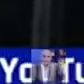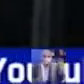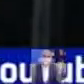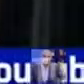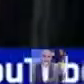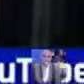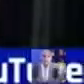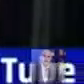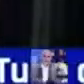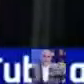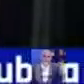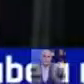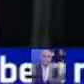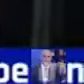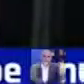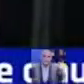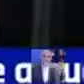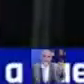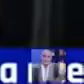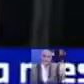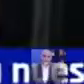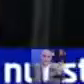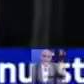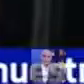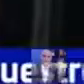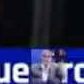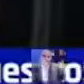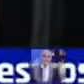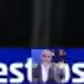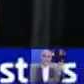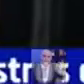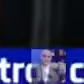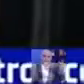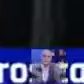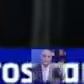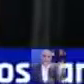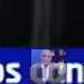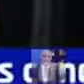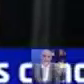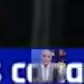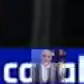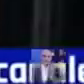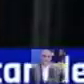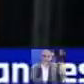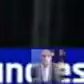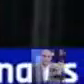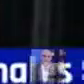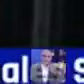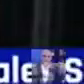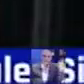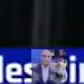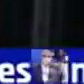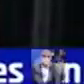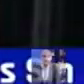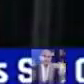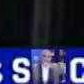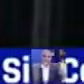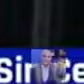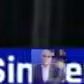Estoy buscando el concepto que por ahí lo traigo, pero